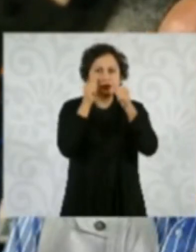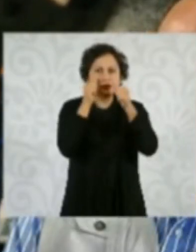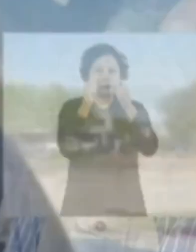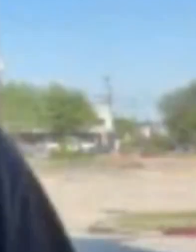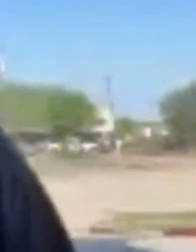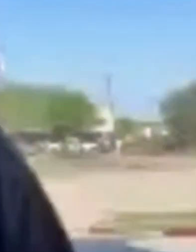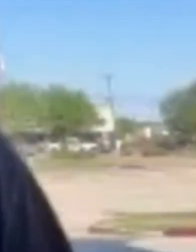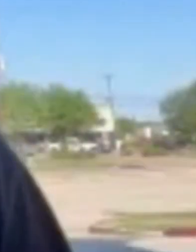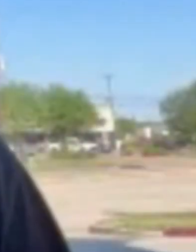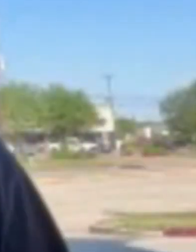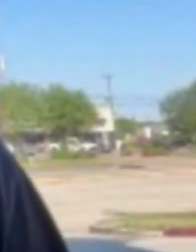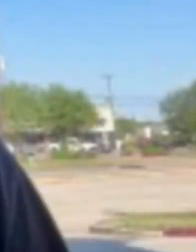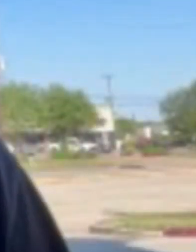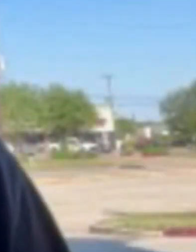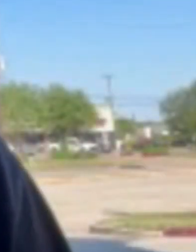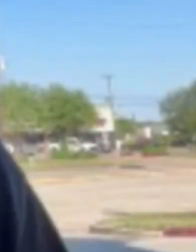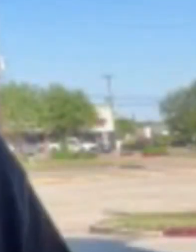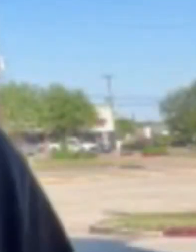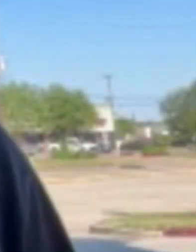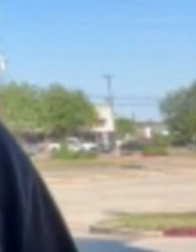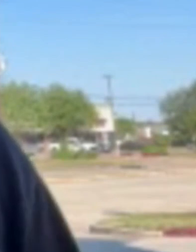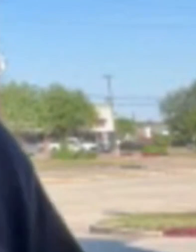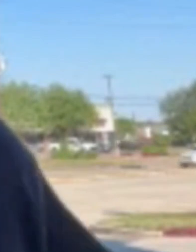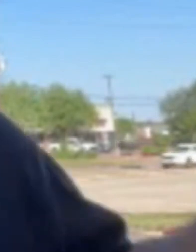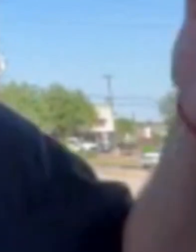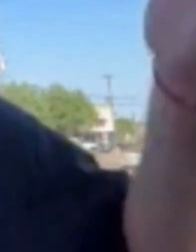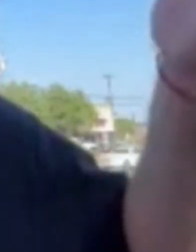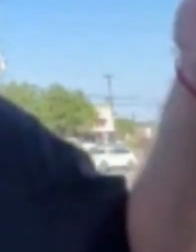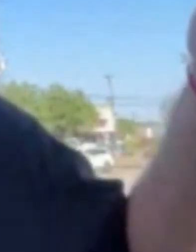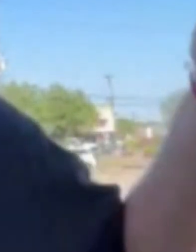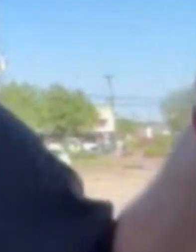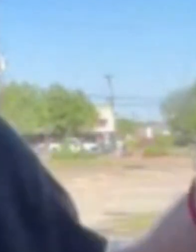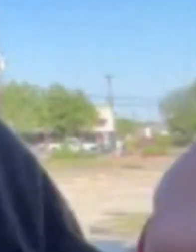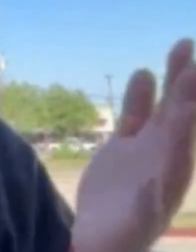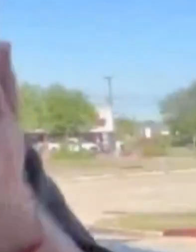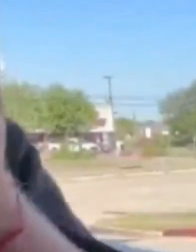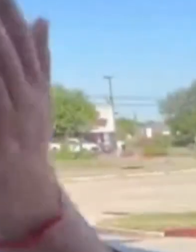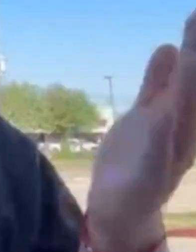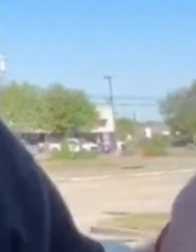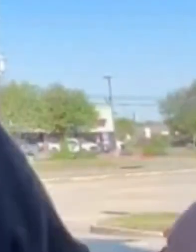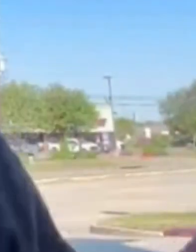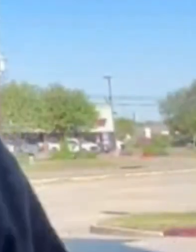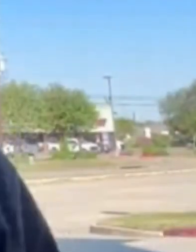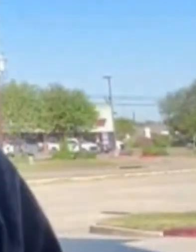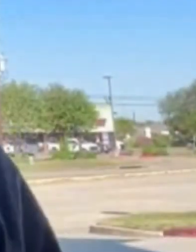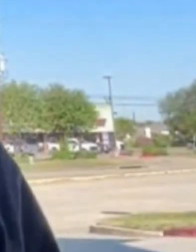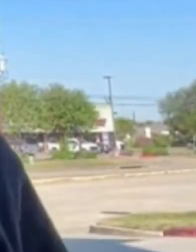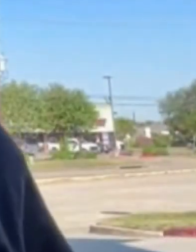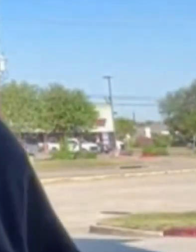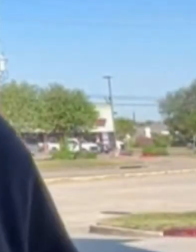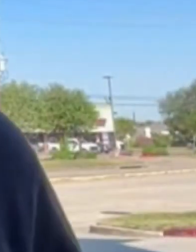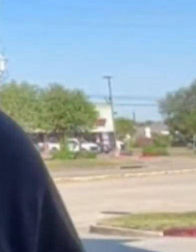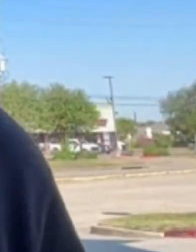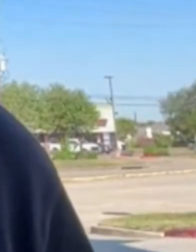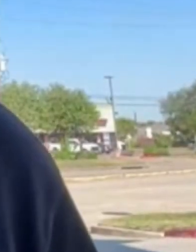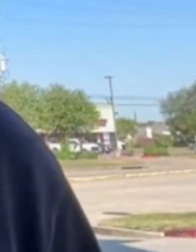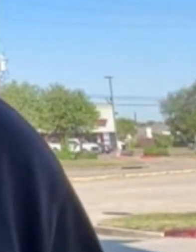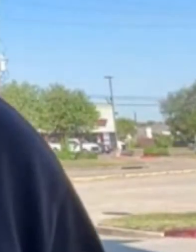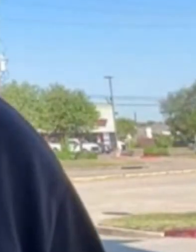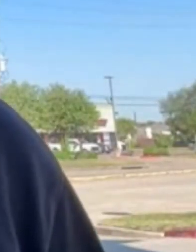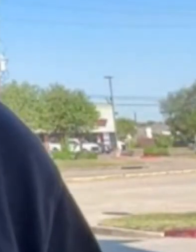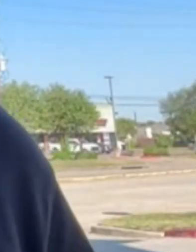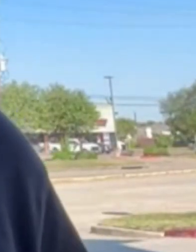dirán, oye, a ti te bateó con el tema del juicio de los expresidentes. Está bien, si me bateó a mí está bien,